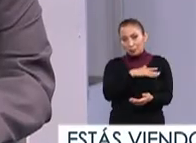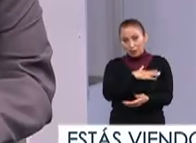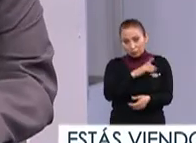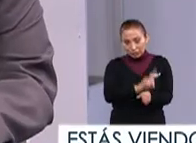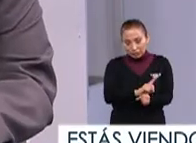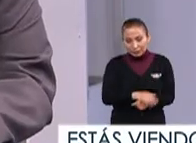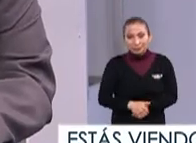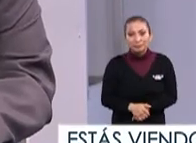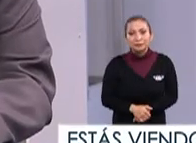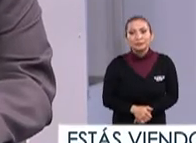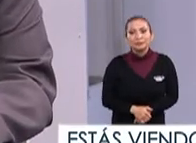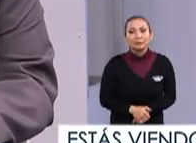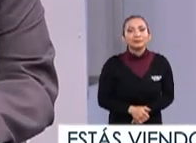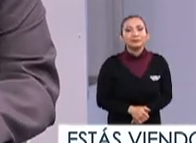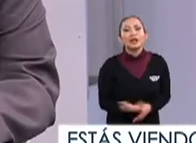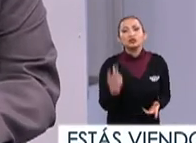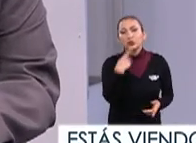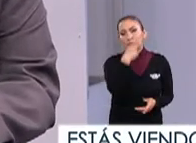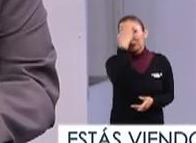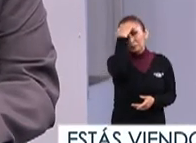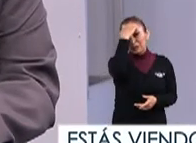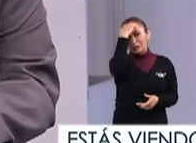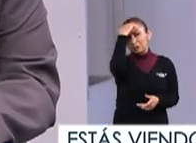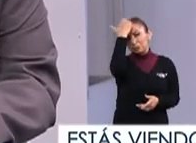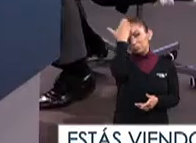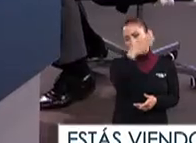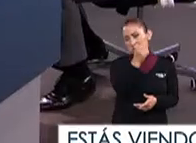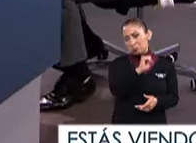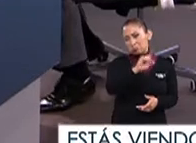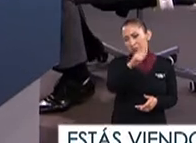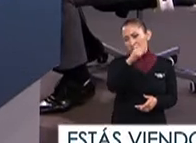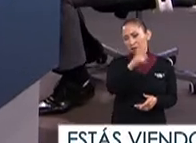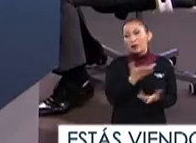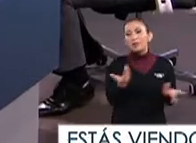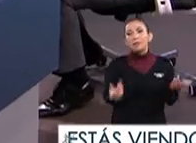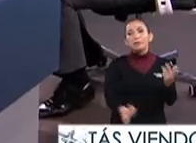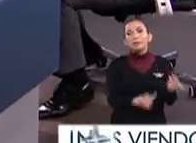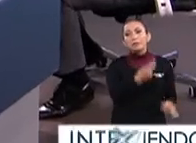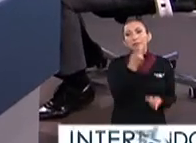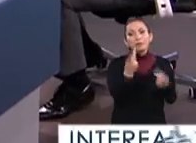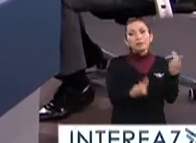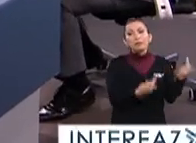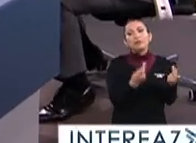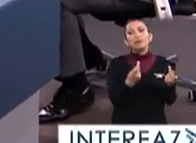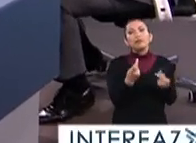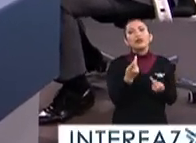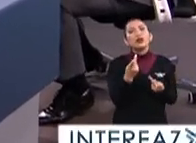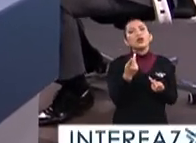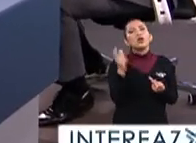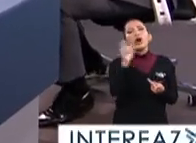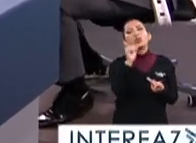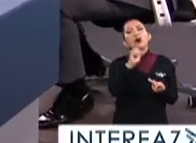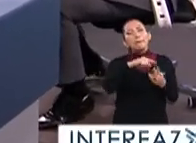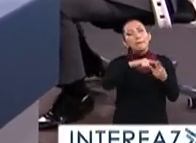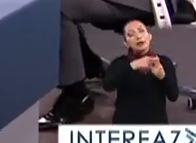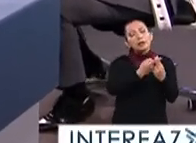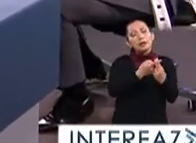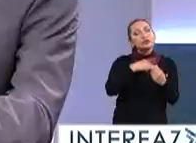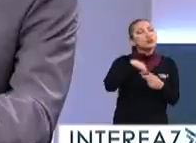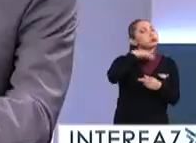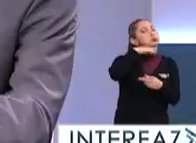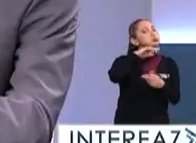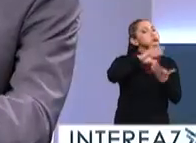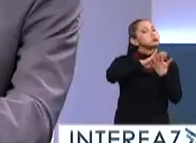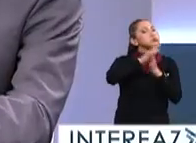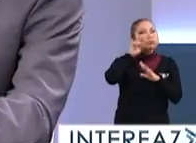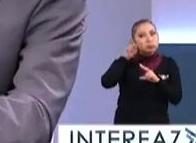placer. Buenos días. Con tu gran experiencia y dominio de este tema, preguntarte, ¿cuándo comenzamos a darnos cuenta,